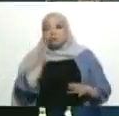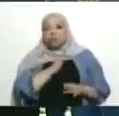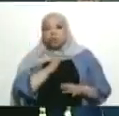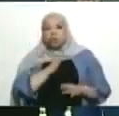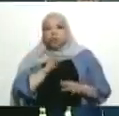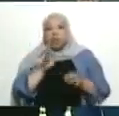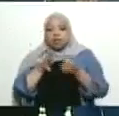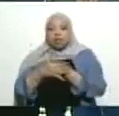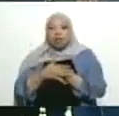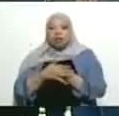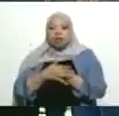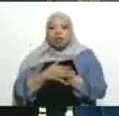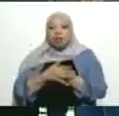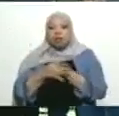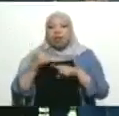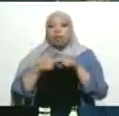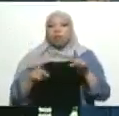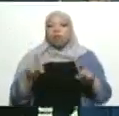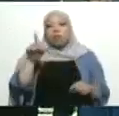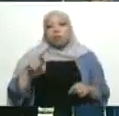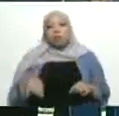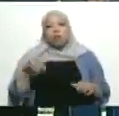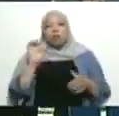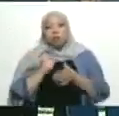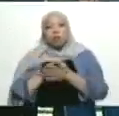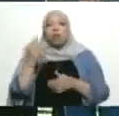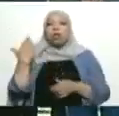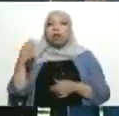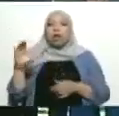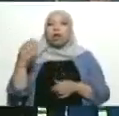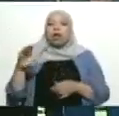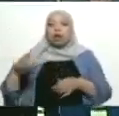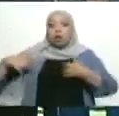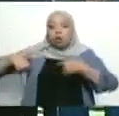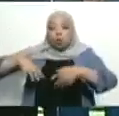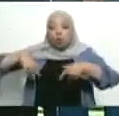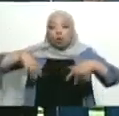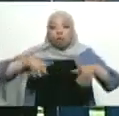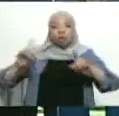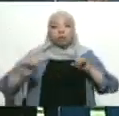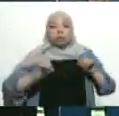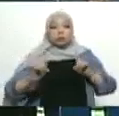Aristóbulo. Pero también estaban los compañeros en Caracas marchando.